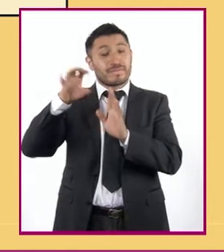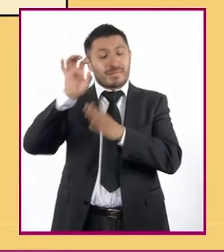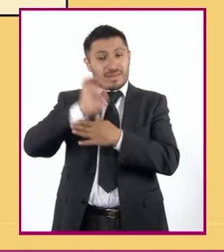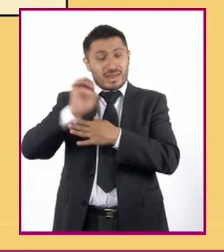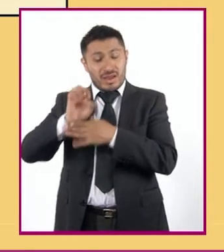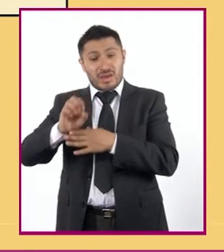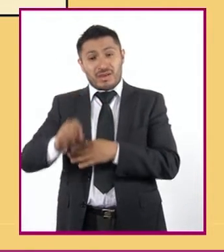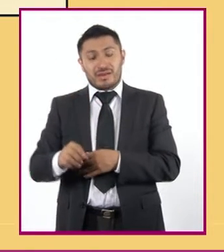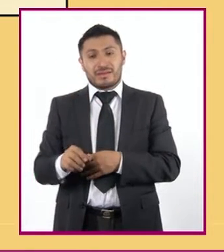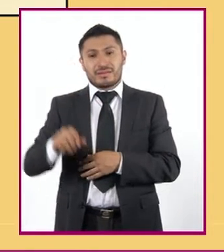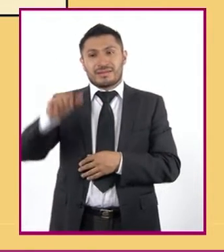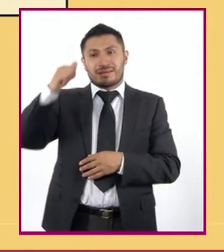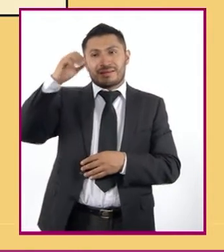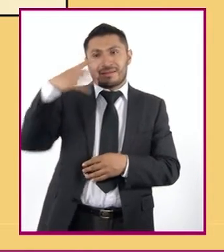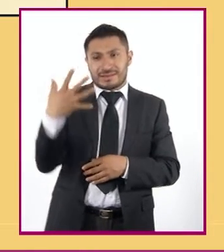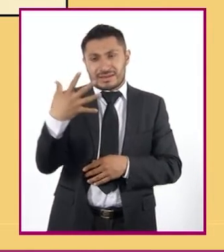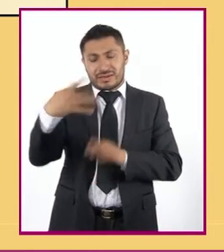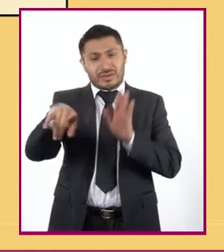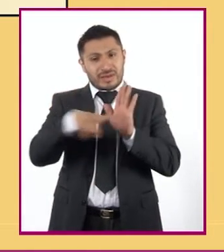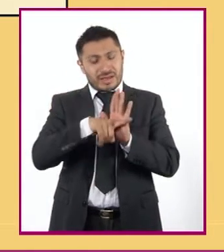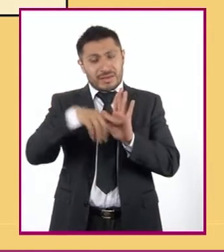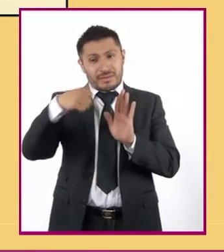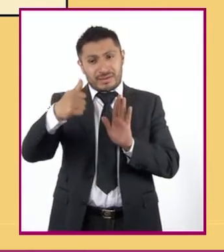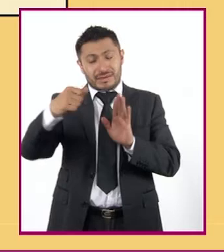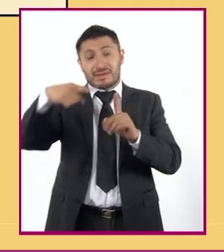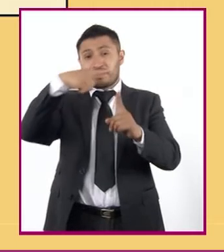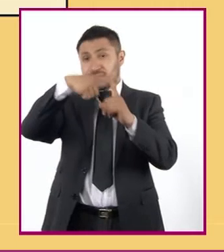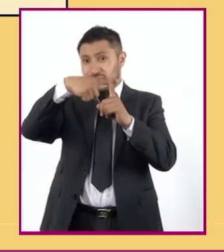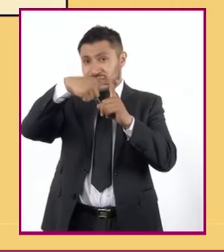son 5 negativo y 6 positivo.